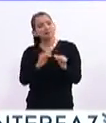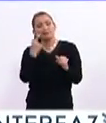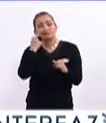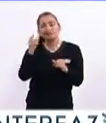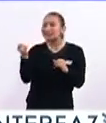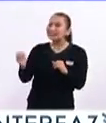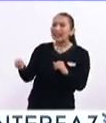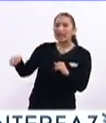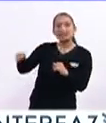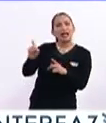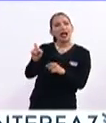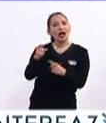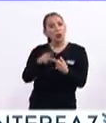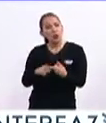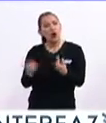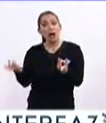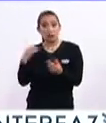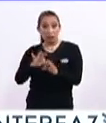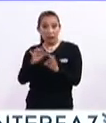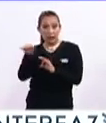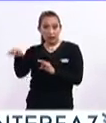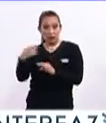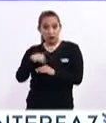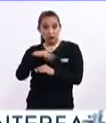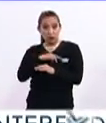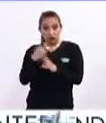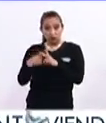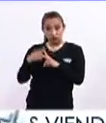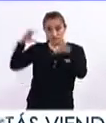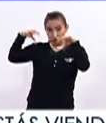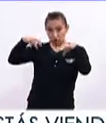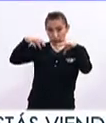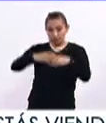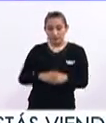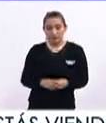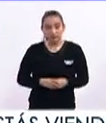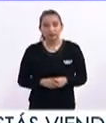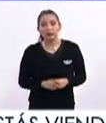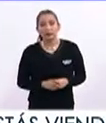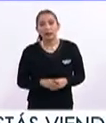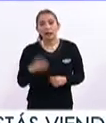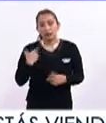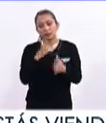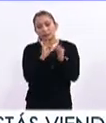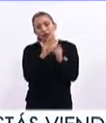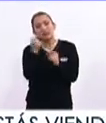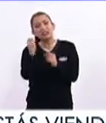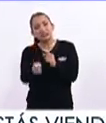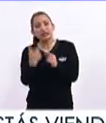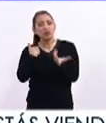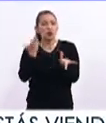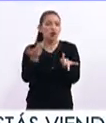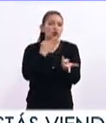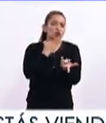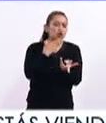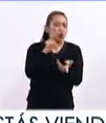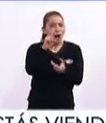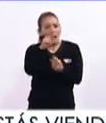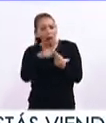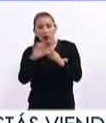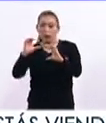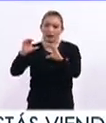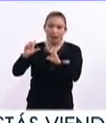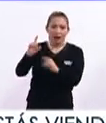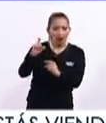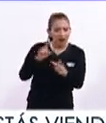platicamos un poquito acerca del agua, ¿no? Que es lo principal que nosotros medimos, la lluvia. Les platicamos sobre huella hídrica, el cuidado